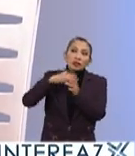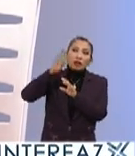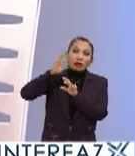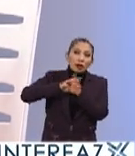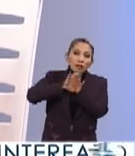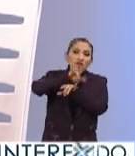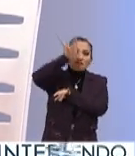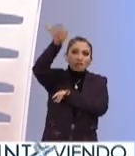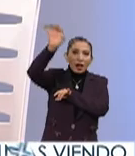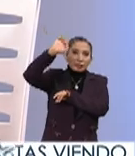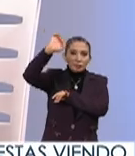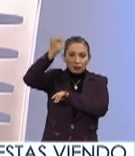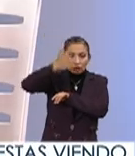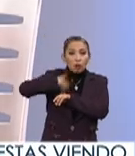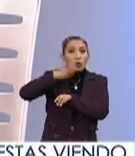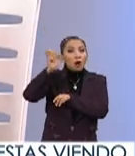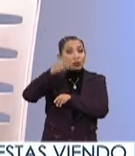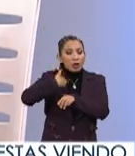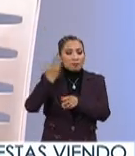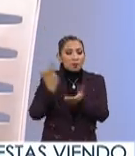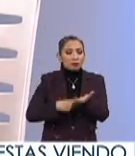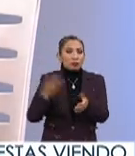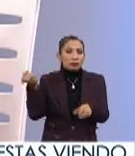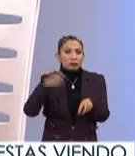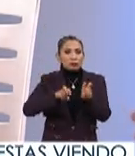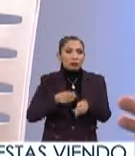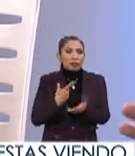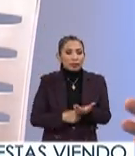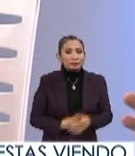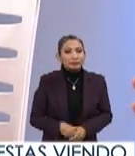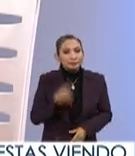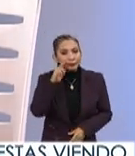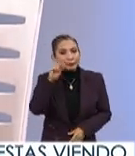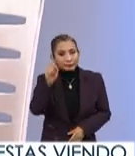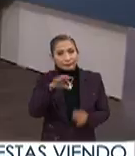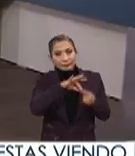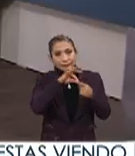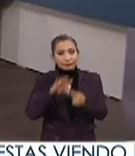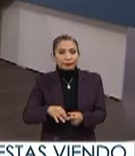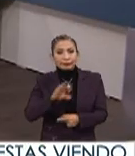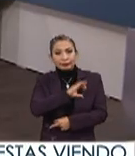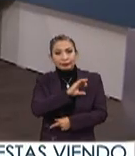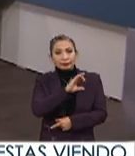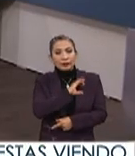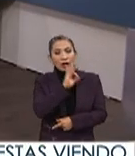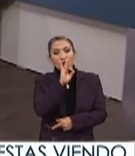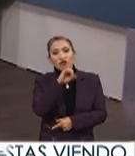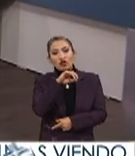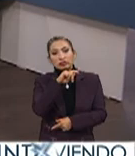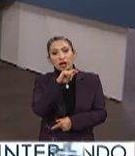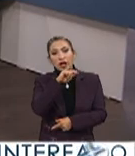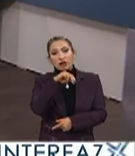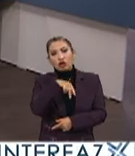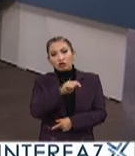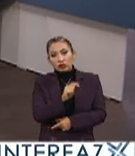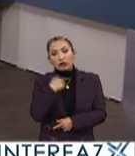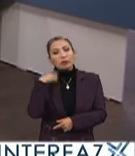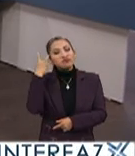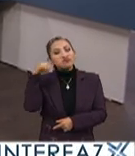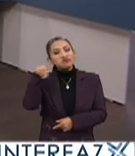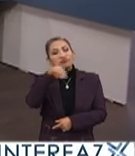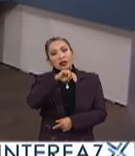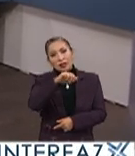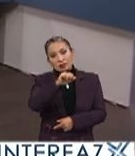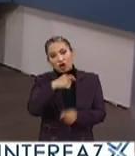vuelos tripulados al espacio, es decir, cuando hay personas involucradas. Pues vamos a ver de la mano de nuestro queridísimo Fontanot este recorrido por la NASA y